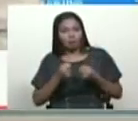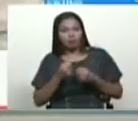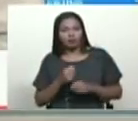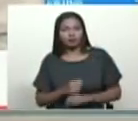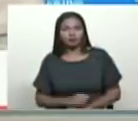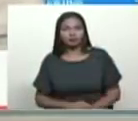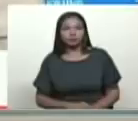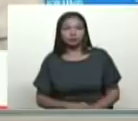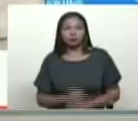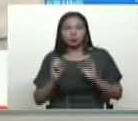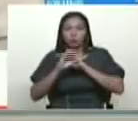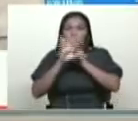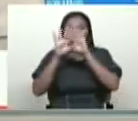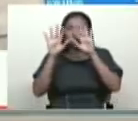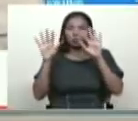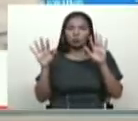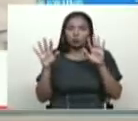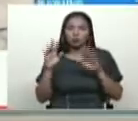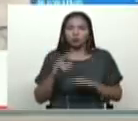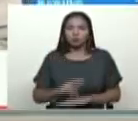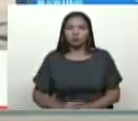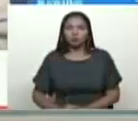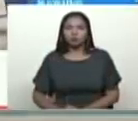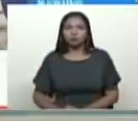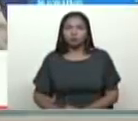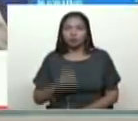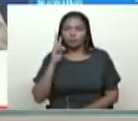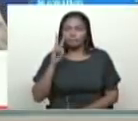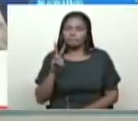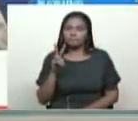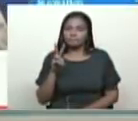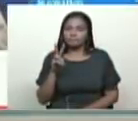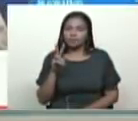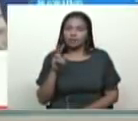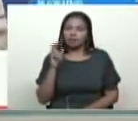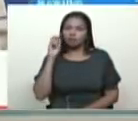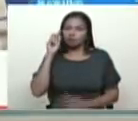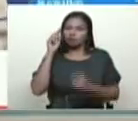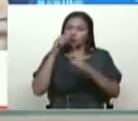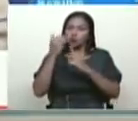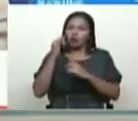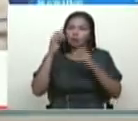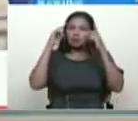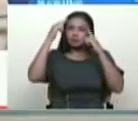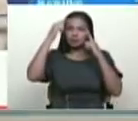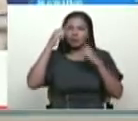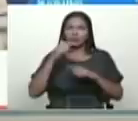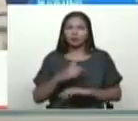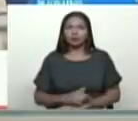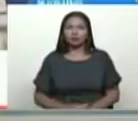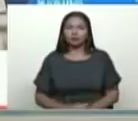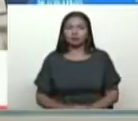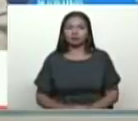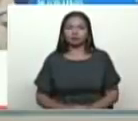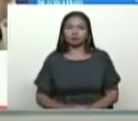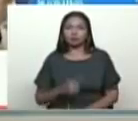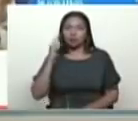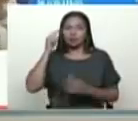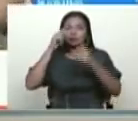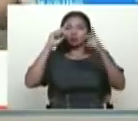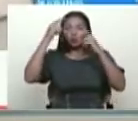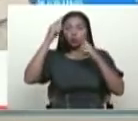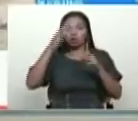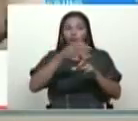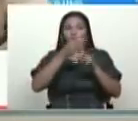Desde tempranito. ¿Qué visión tenía nuestro comandante Chávez? Una visión única que la tomó de